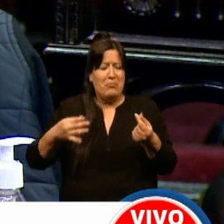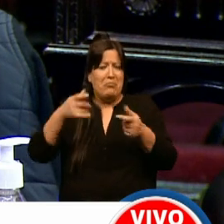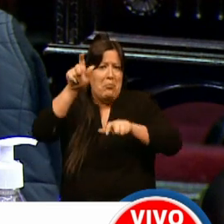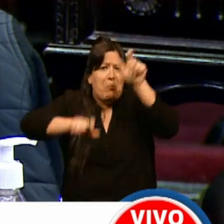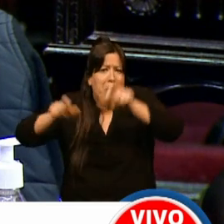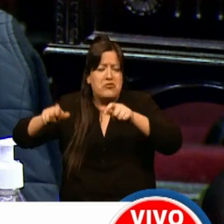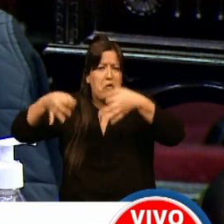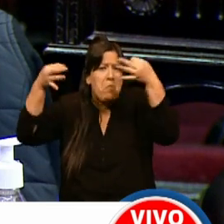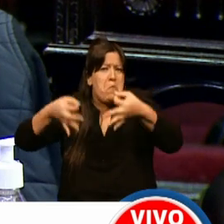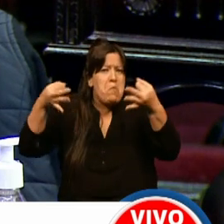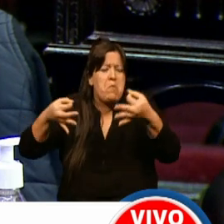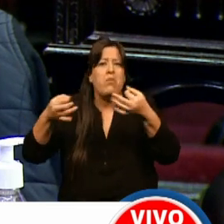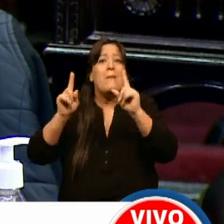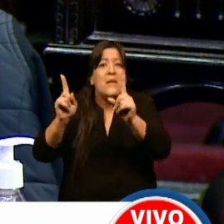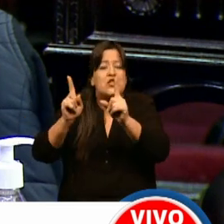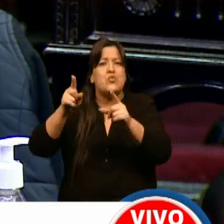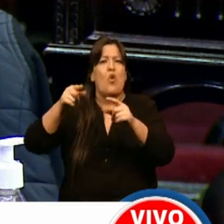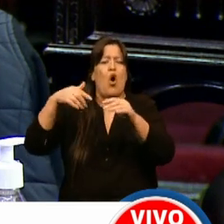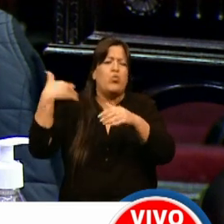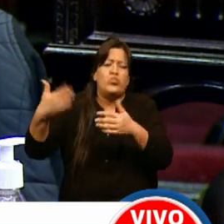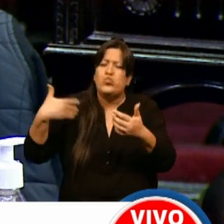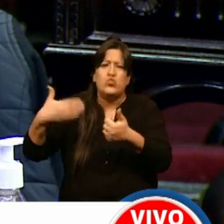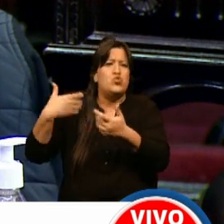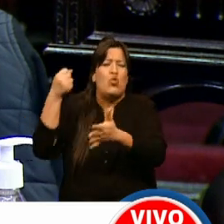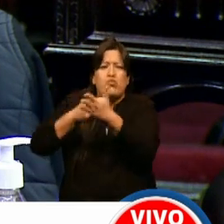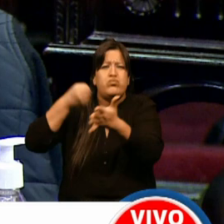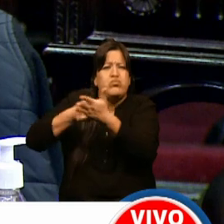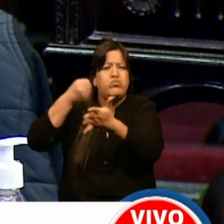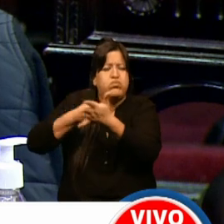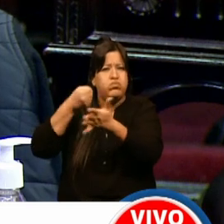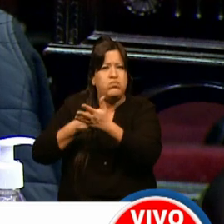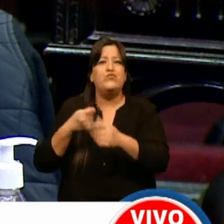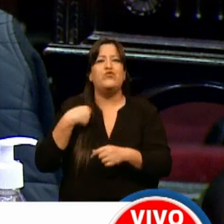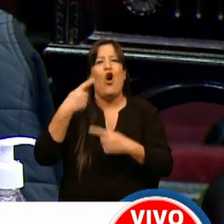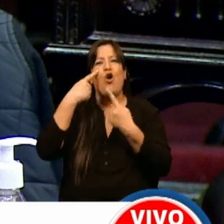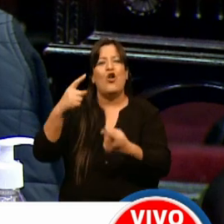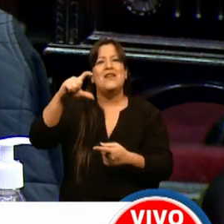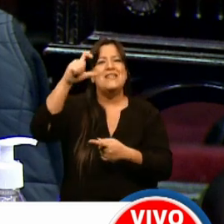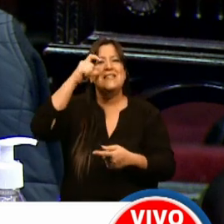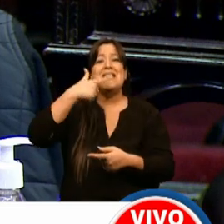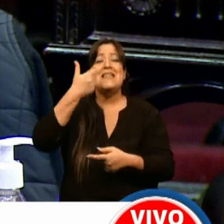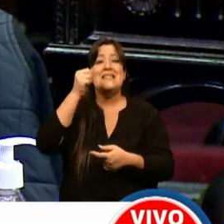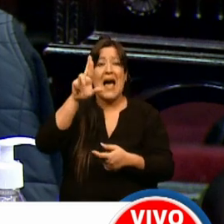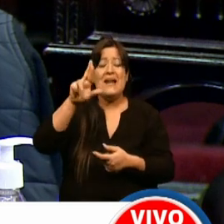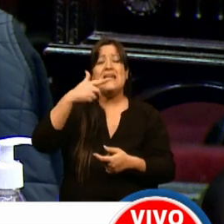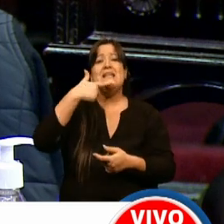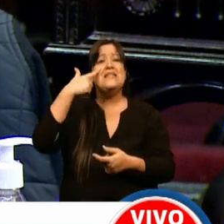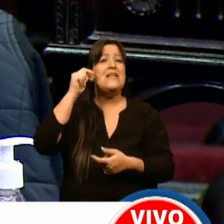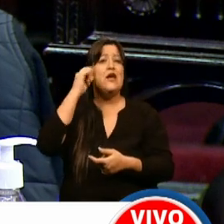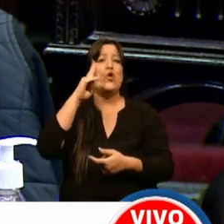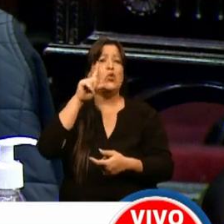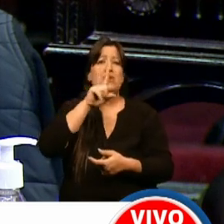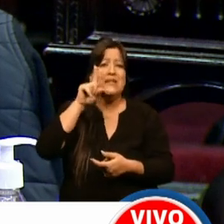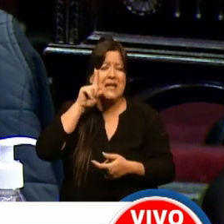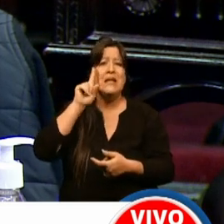adelante y llevaron adelante por tanto tiempo esa lucha conocidas esa cigliutti y marcelo suntheim